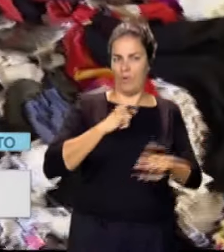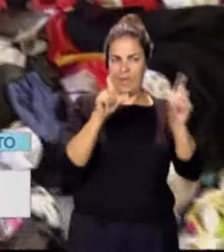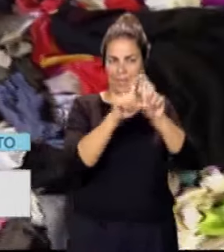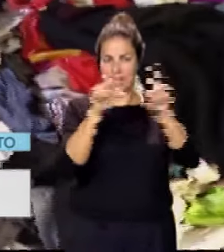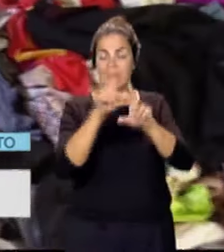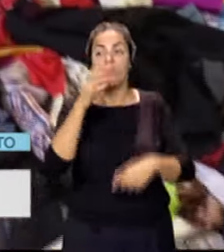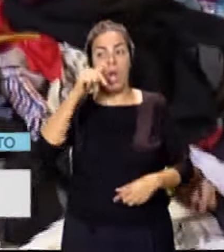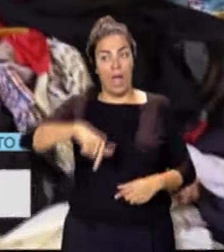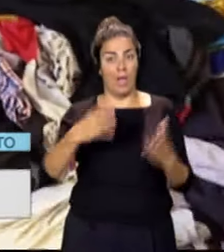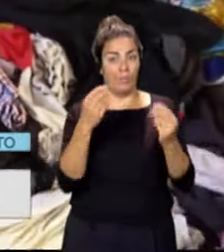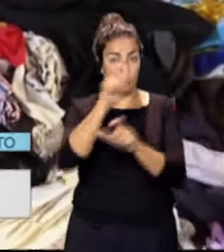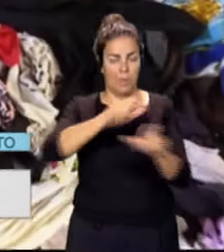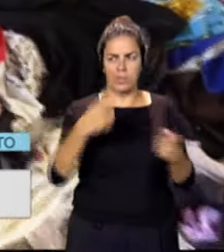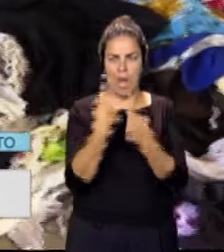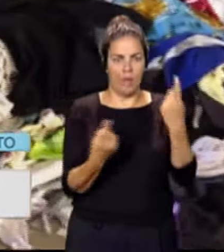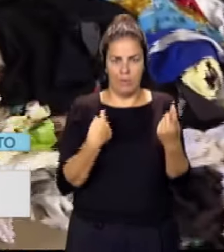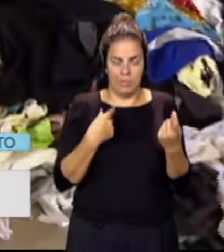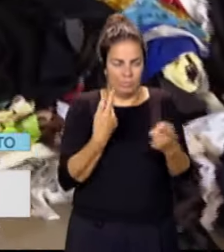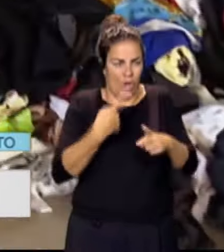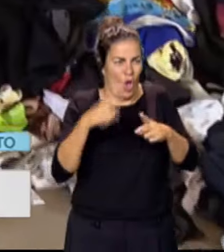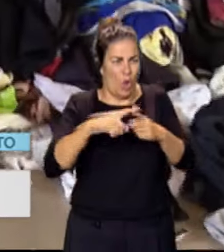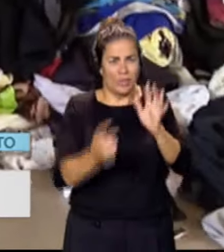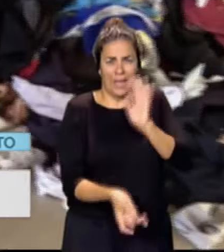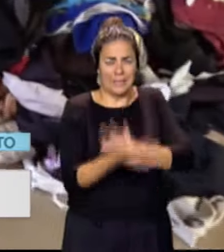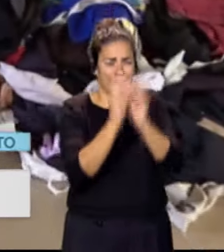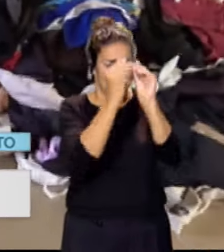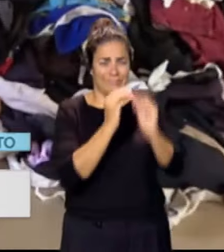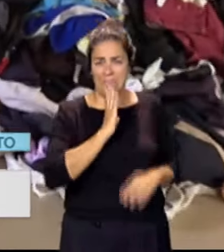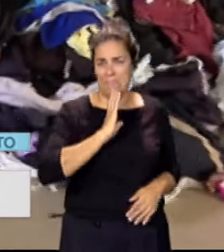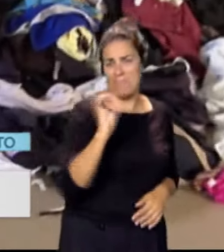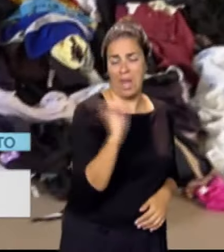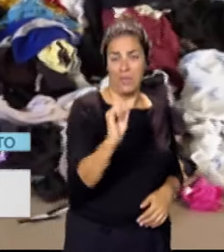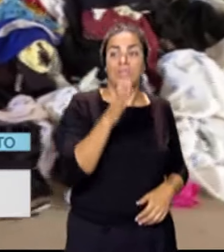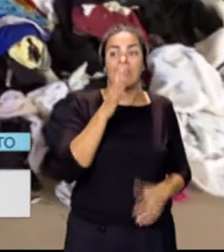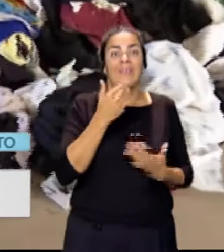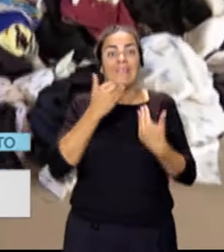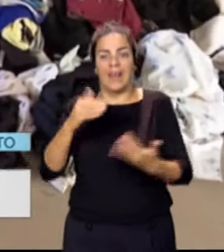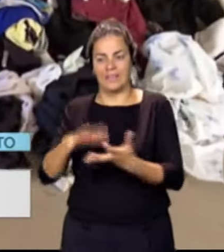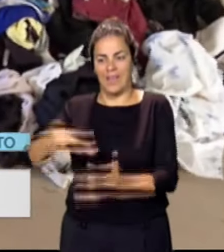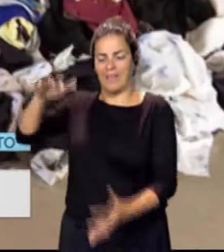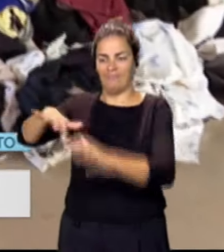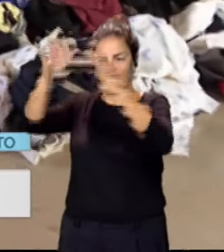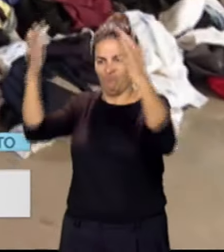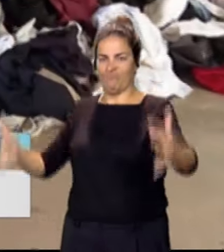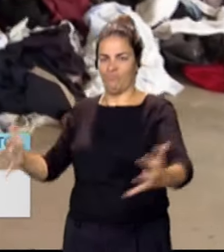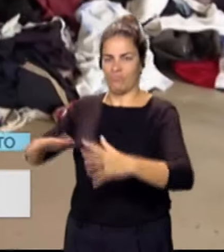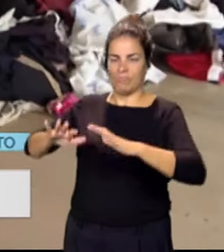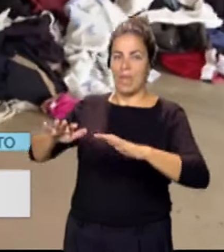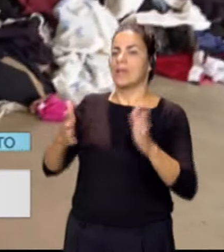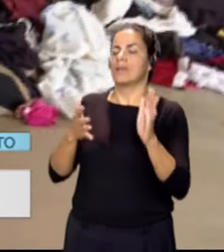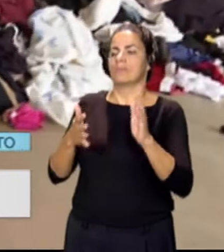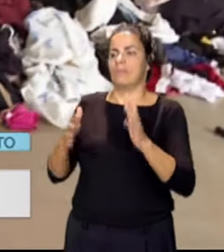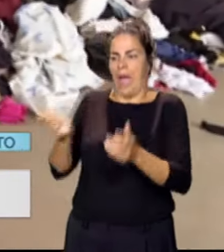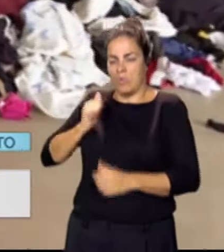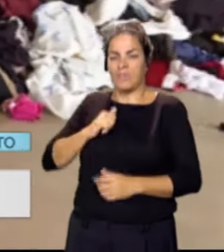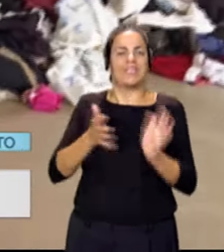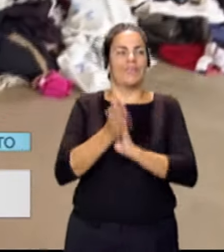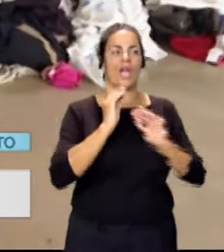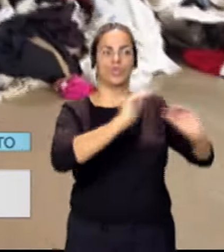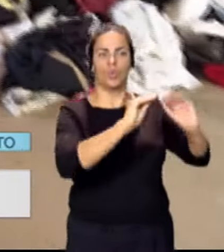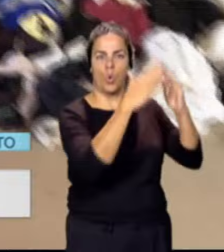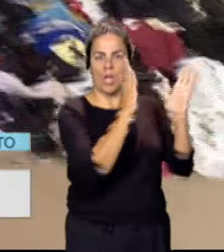fabricando verdaderos Abre arte como has podido ver a lo largo de la mañana de gema que surgen de la montaña de ropa decir No es que hayan traído cosas de su casa y las hayan confeccionado